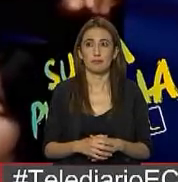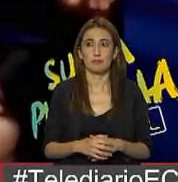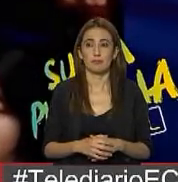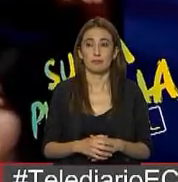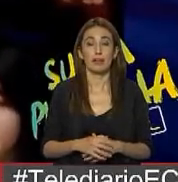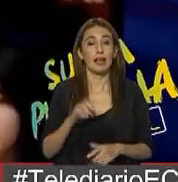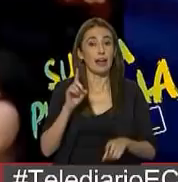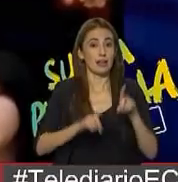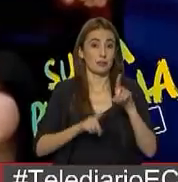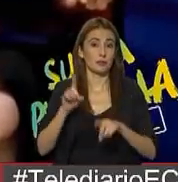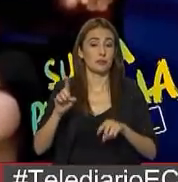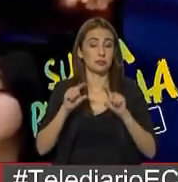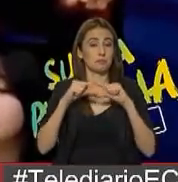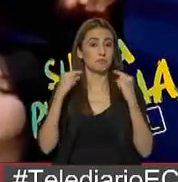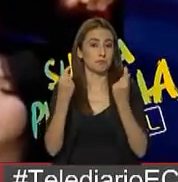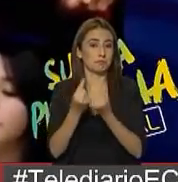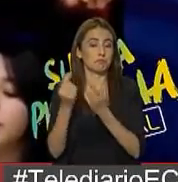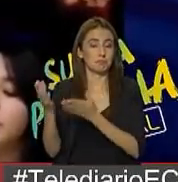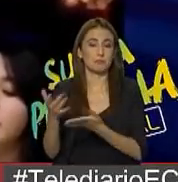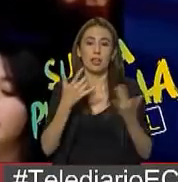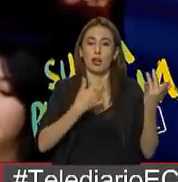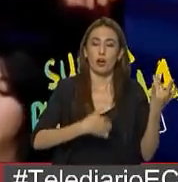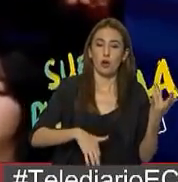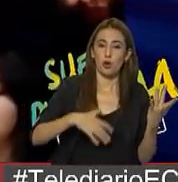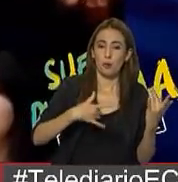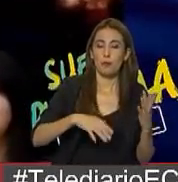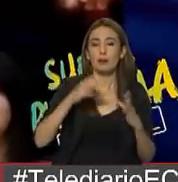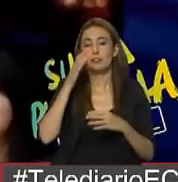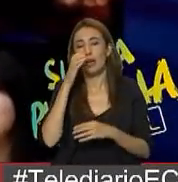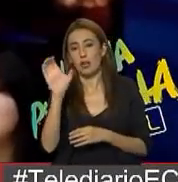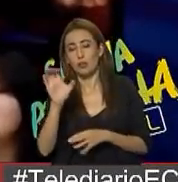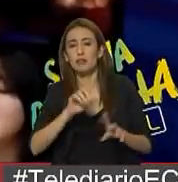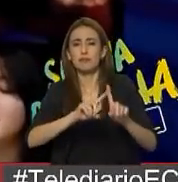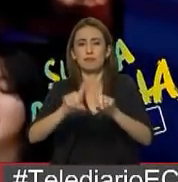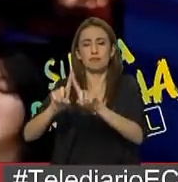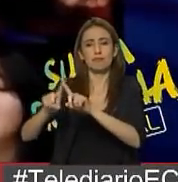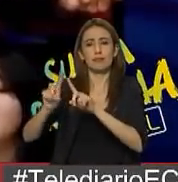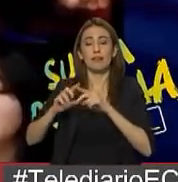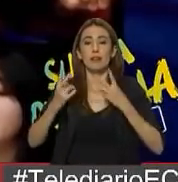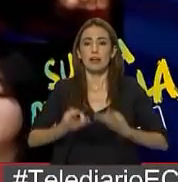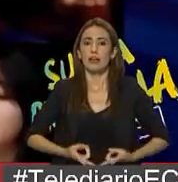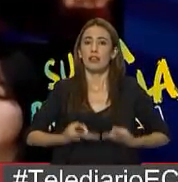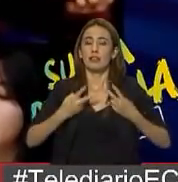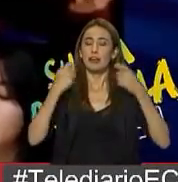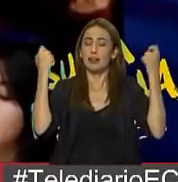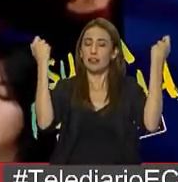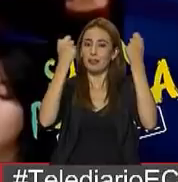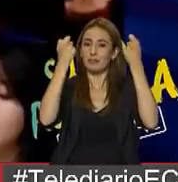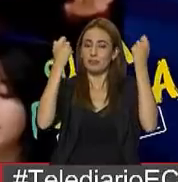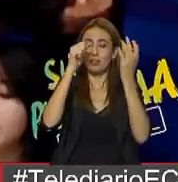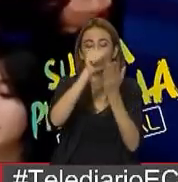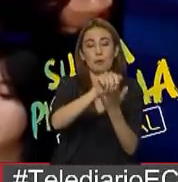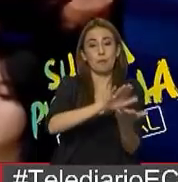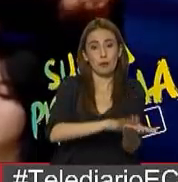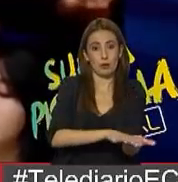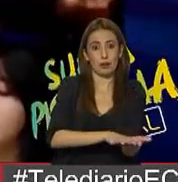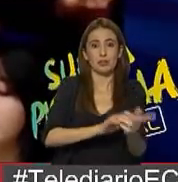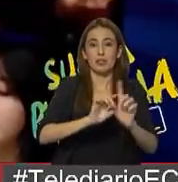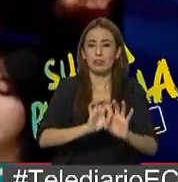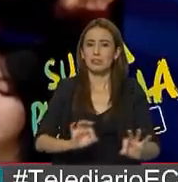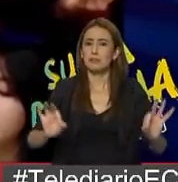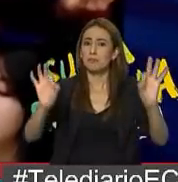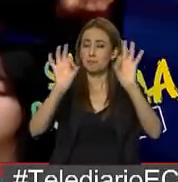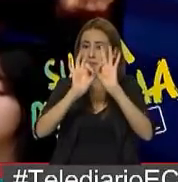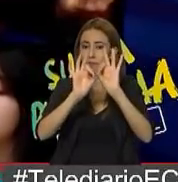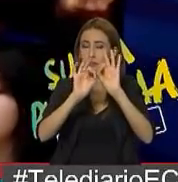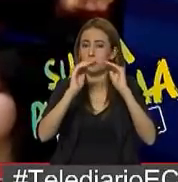Así, entre acordes y emociones, se vivió una edición distinta, pero llena de propuestas musicales de gran nivel,